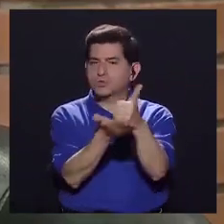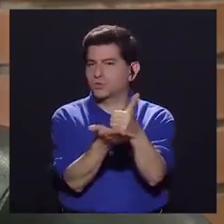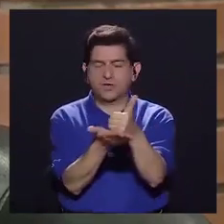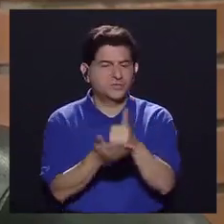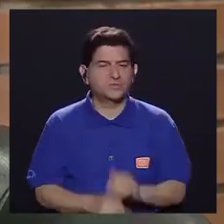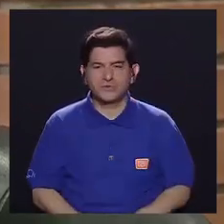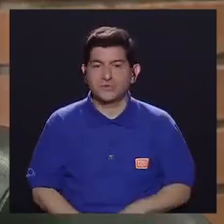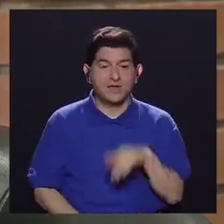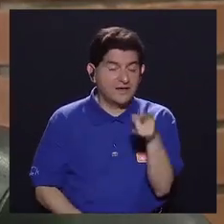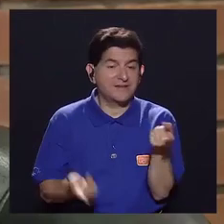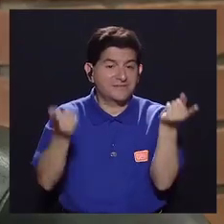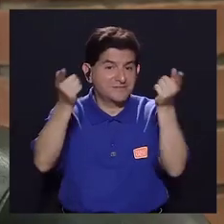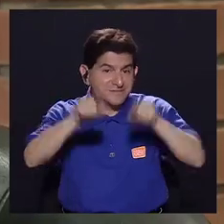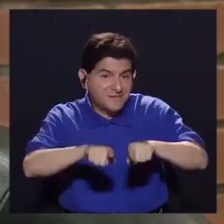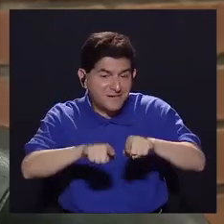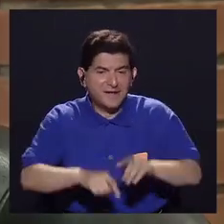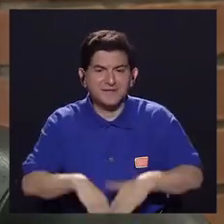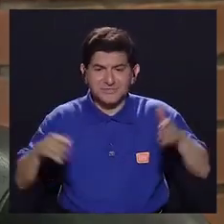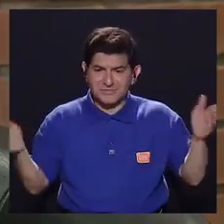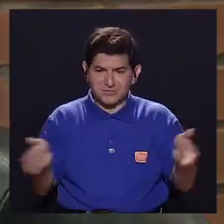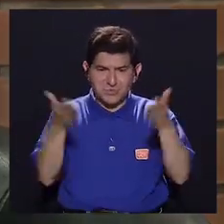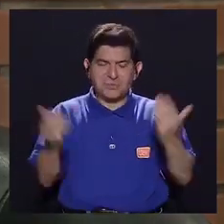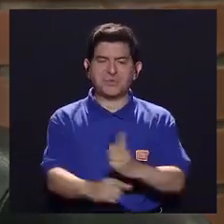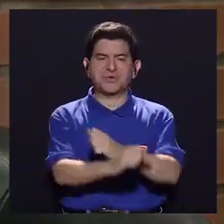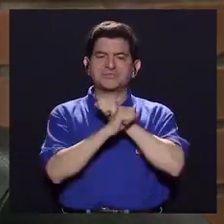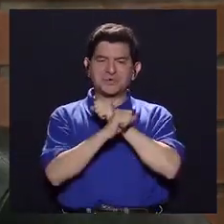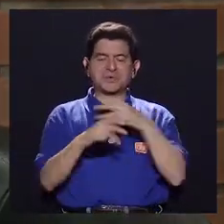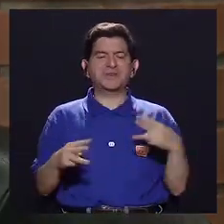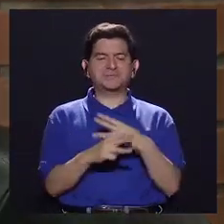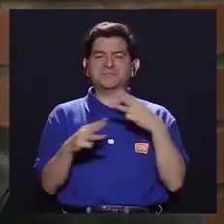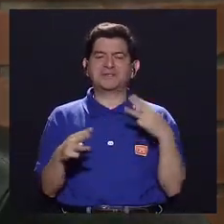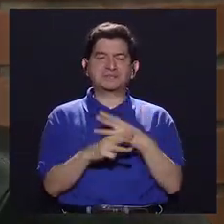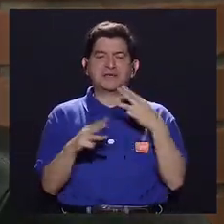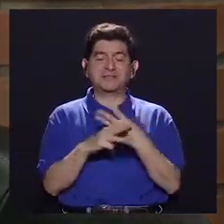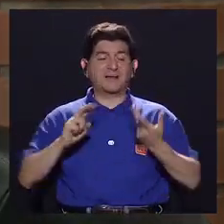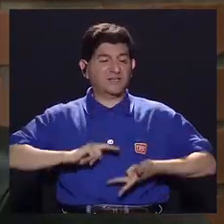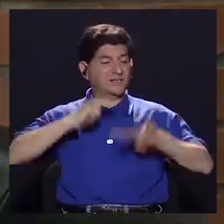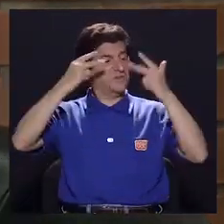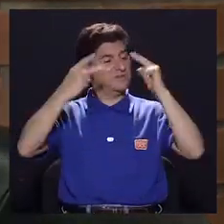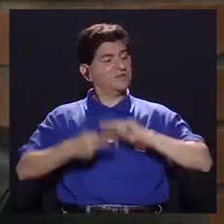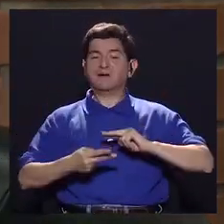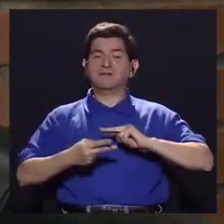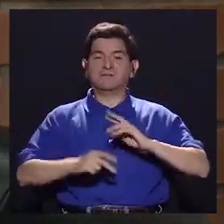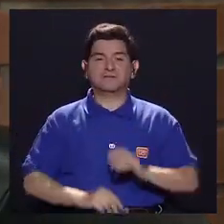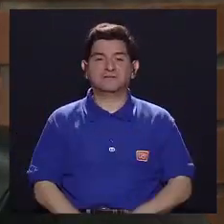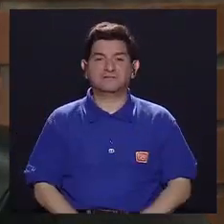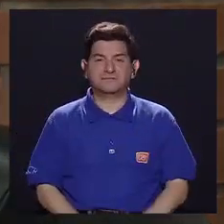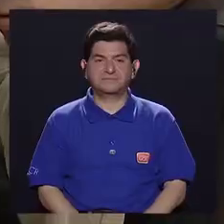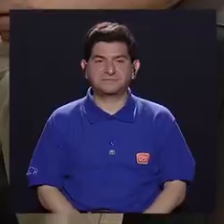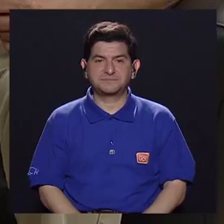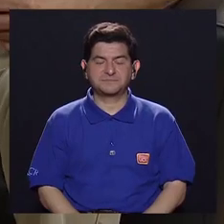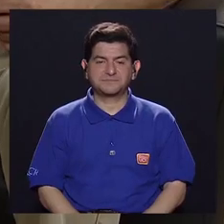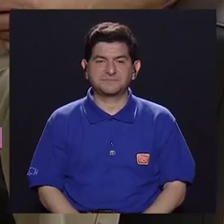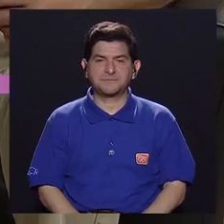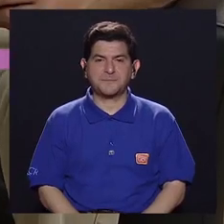no contribuyen a promover esa seguridad en la matemática, sino todo lo contrario. Gabriela,